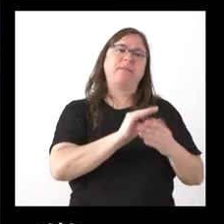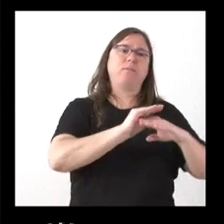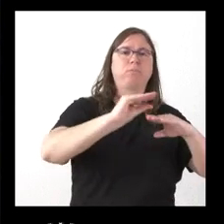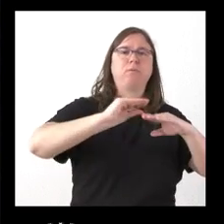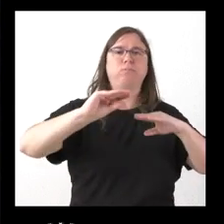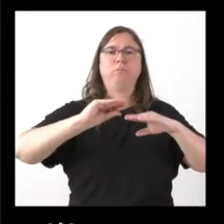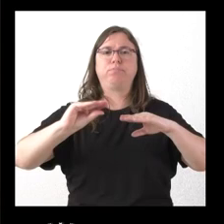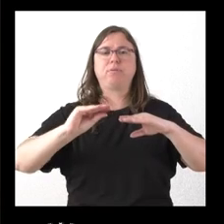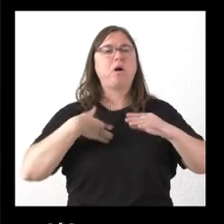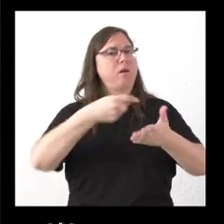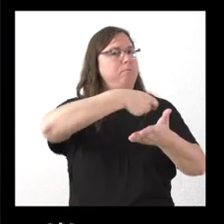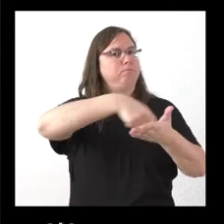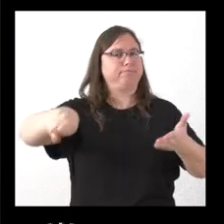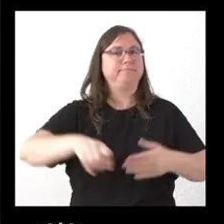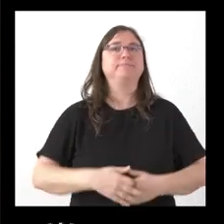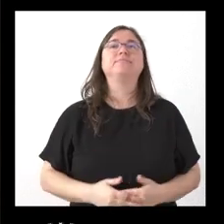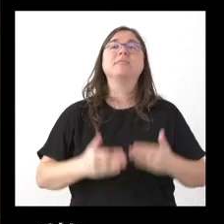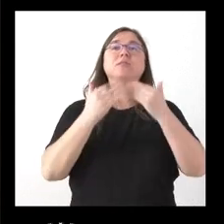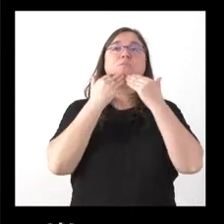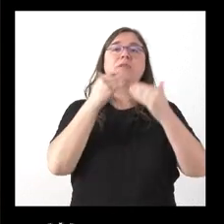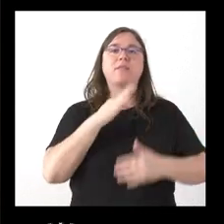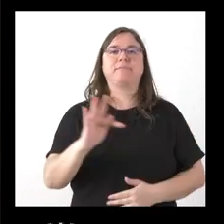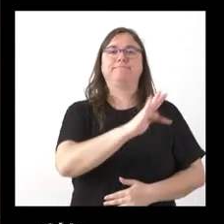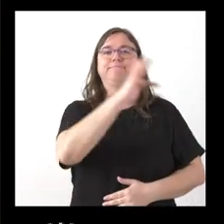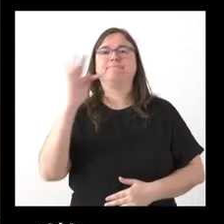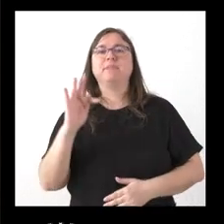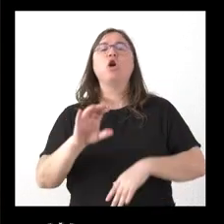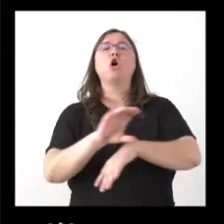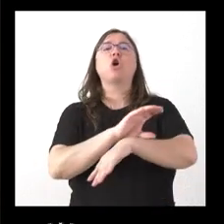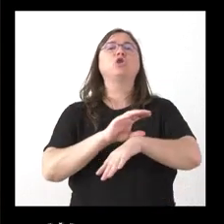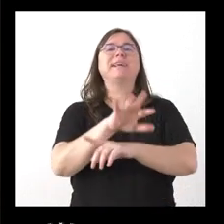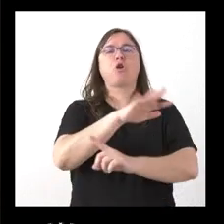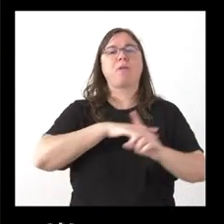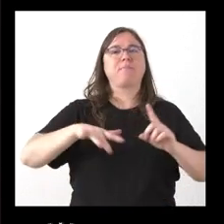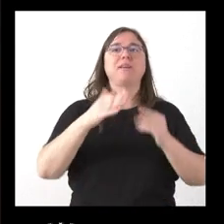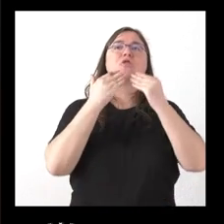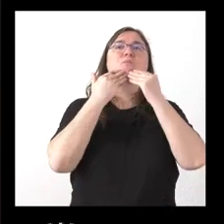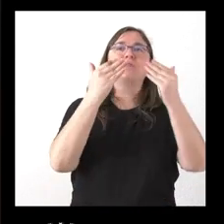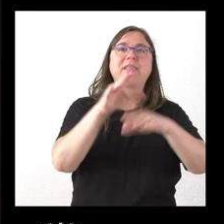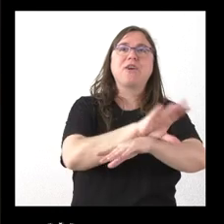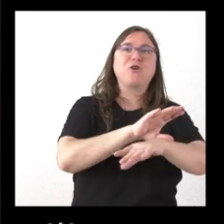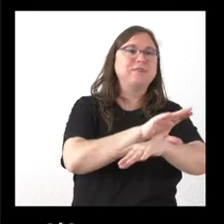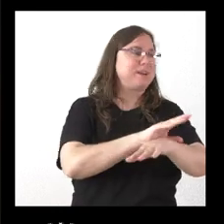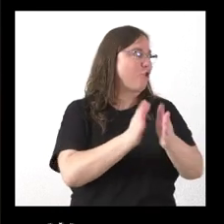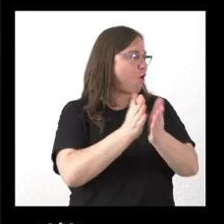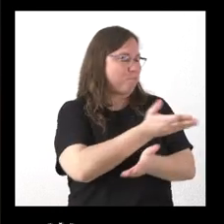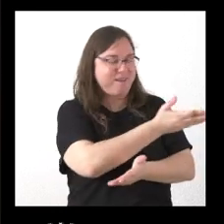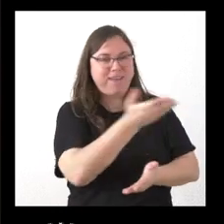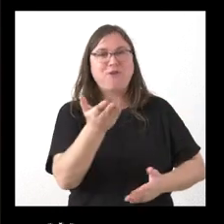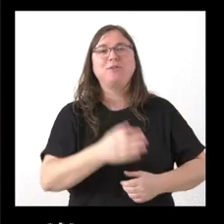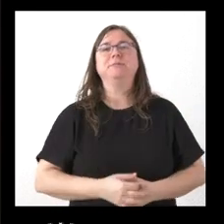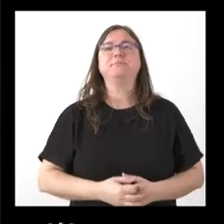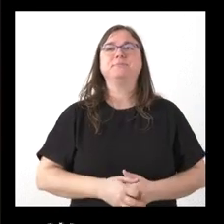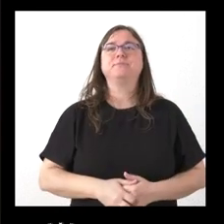anteriores Muchísimas gracias muchas gracias consejero portavoz compañero de